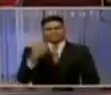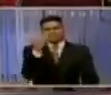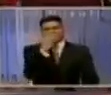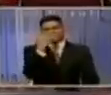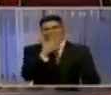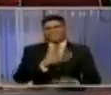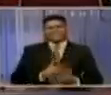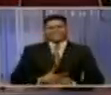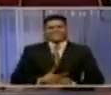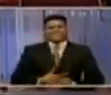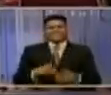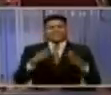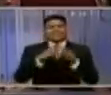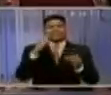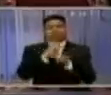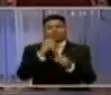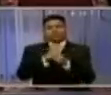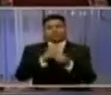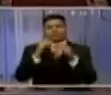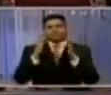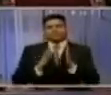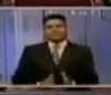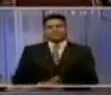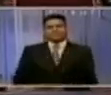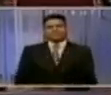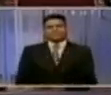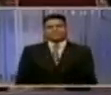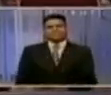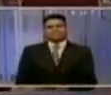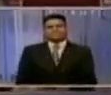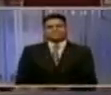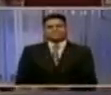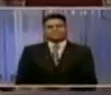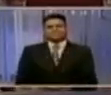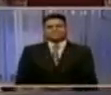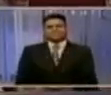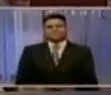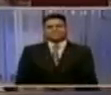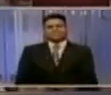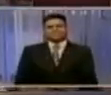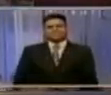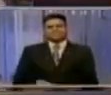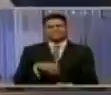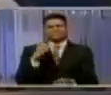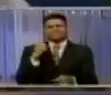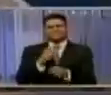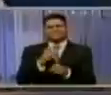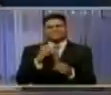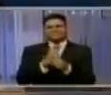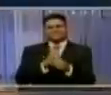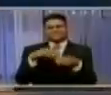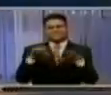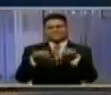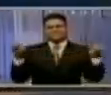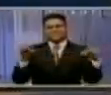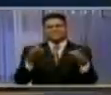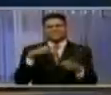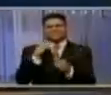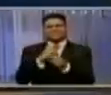A los trabajadores, a las trabajadoras de la educación, obreros,